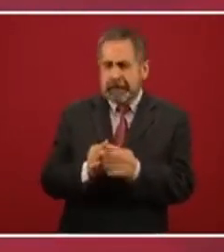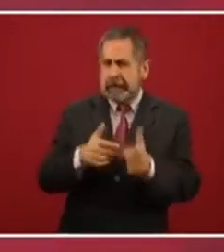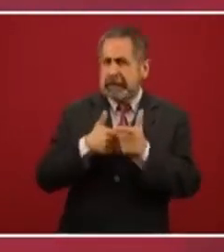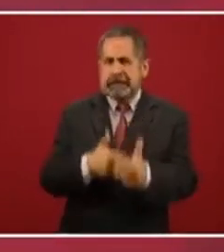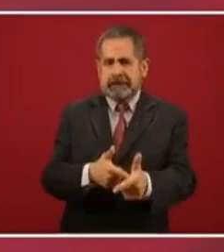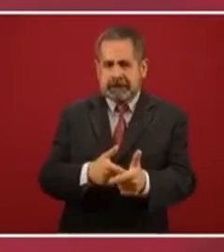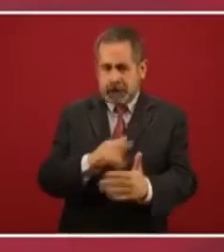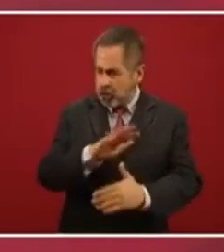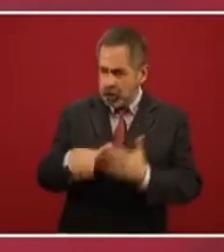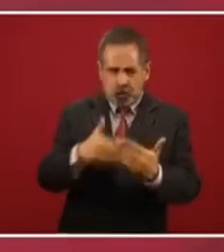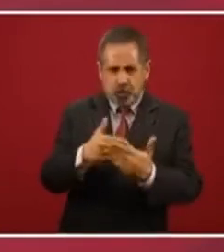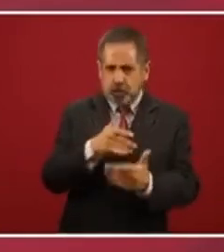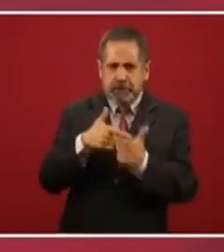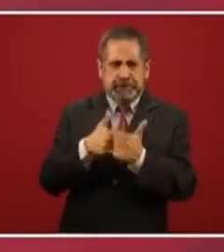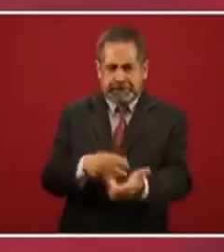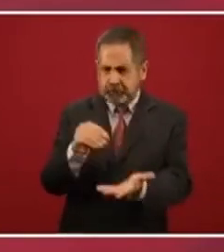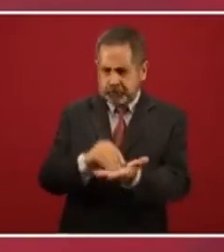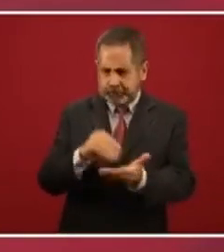todos.